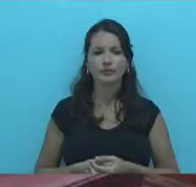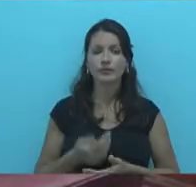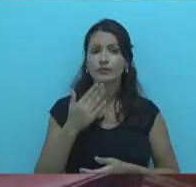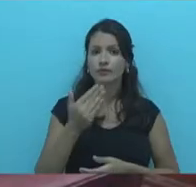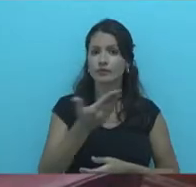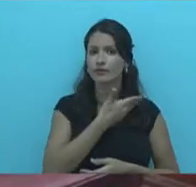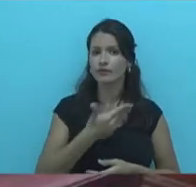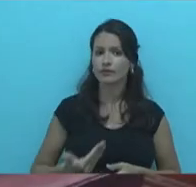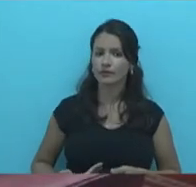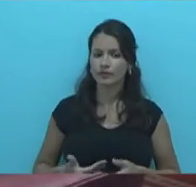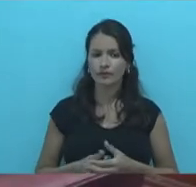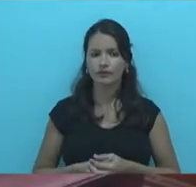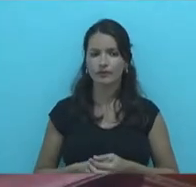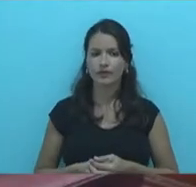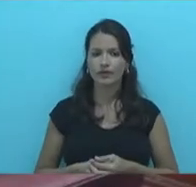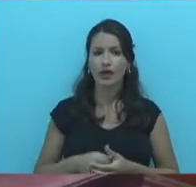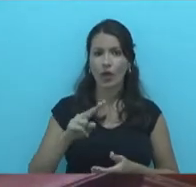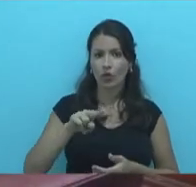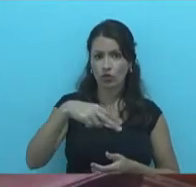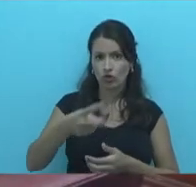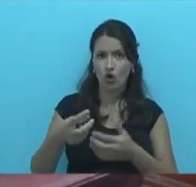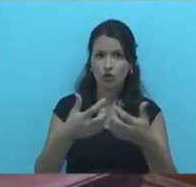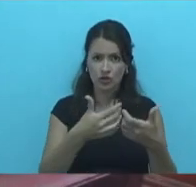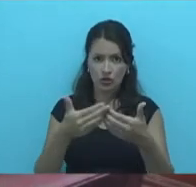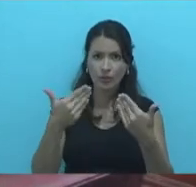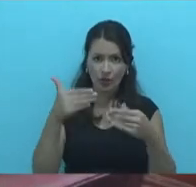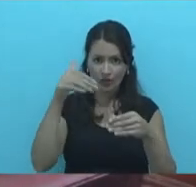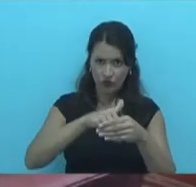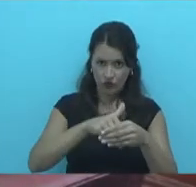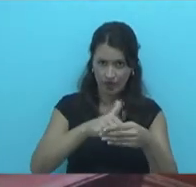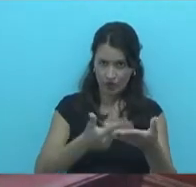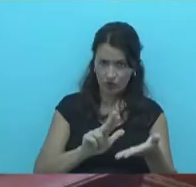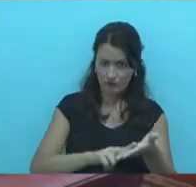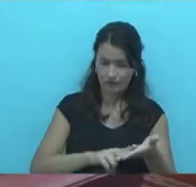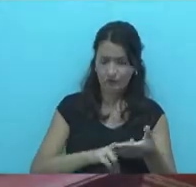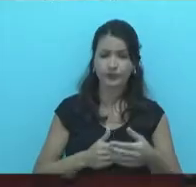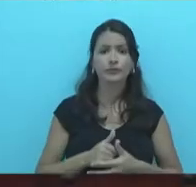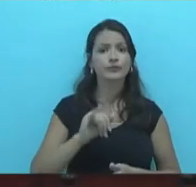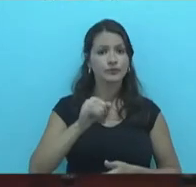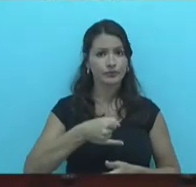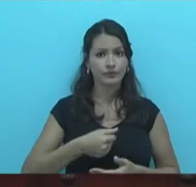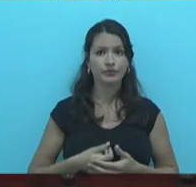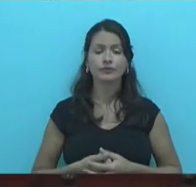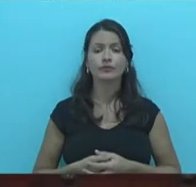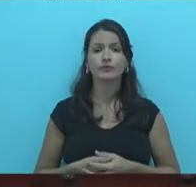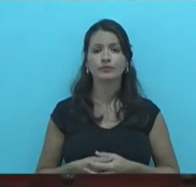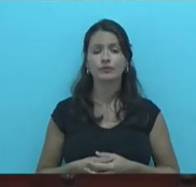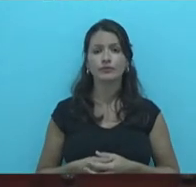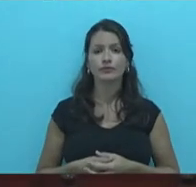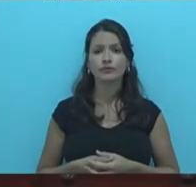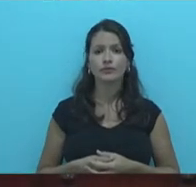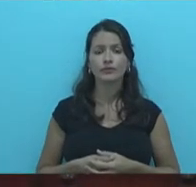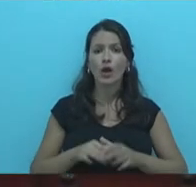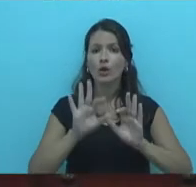solicitar preferencia por dos sesiones. Bien, a votación la preferencia para dos sesiones. Aprobado. Preferencia número